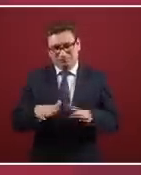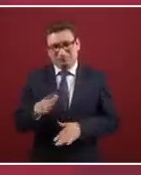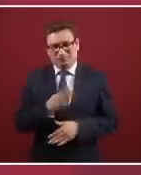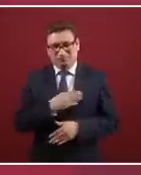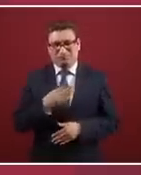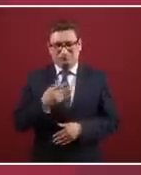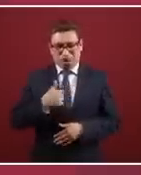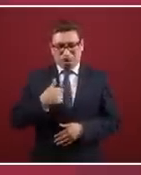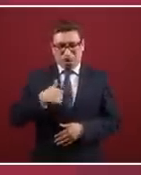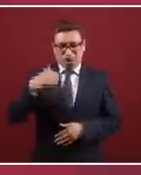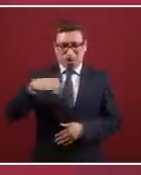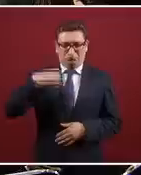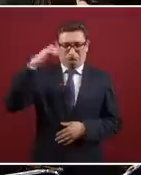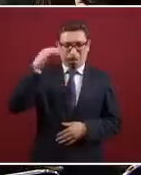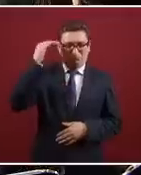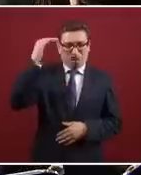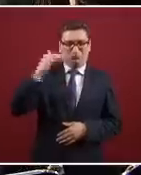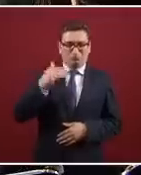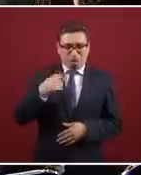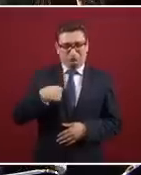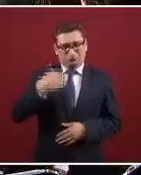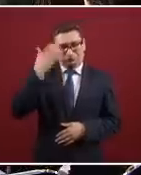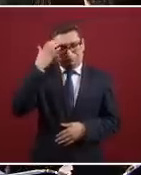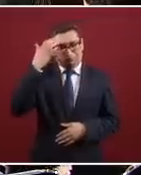mayor de edad,